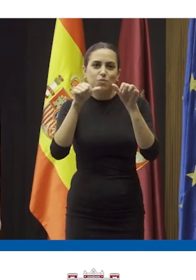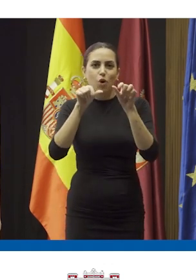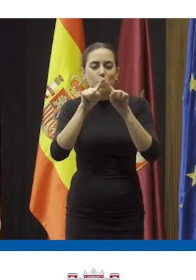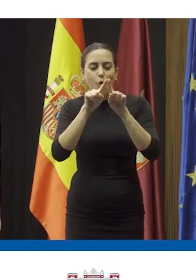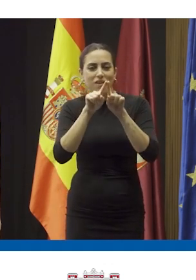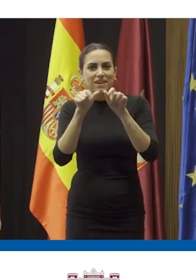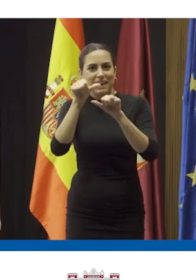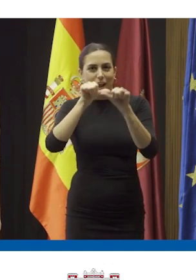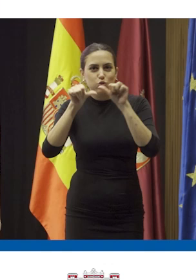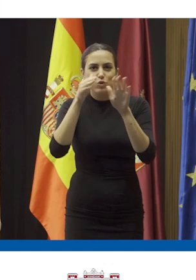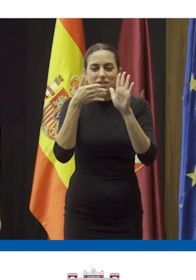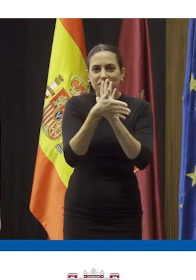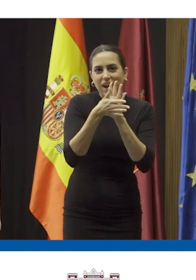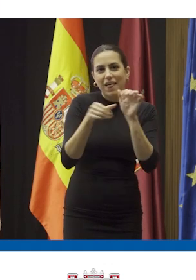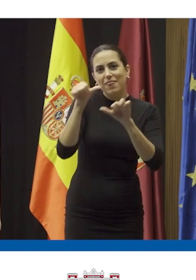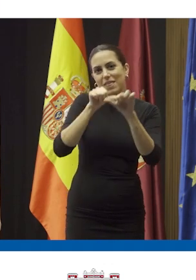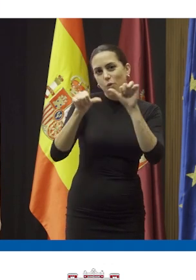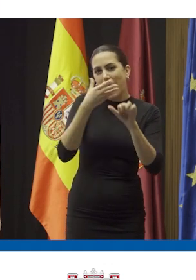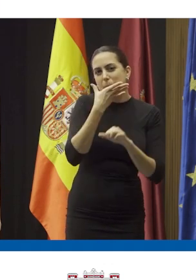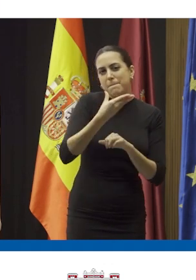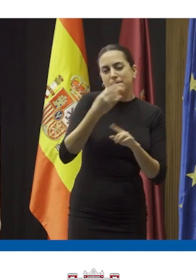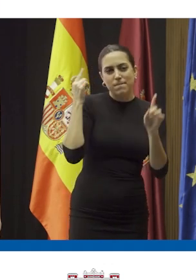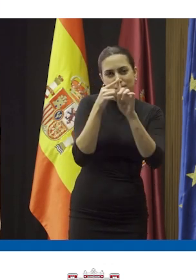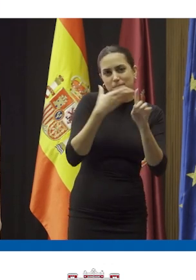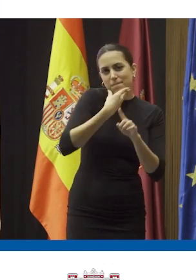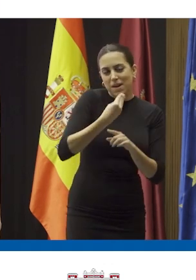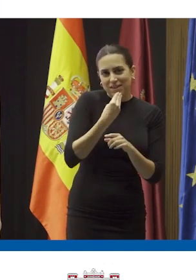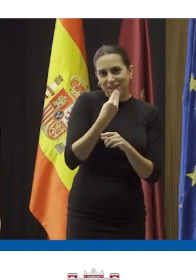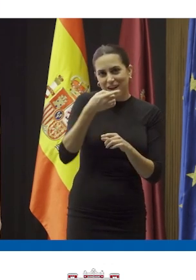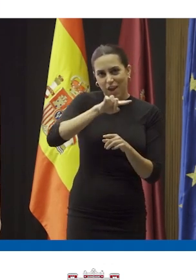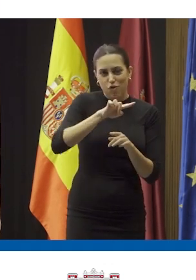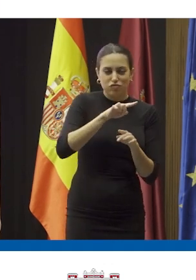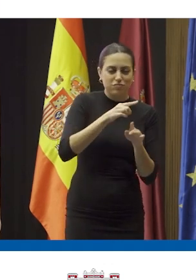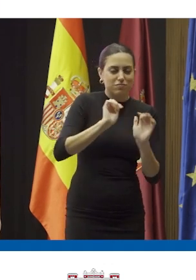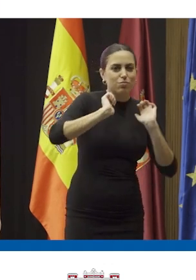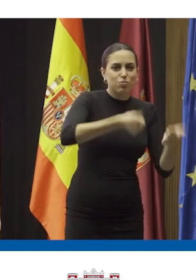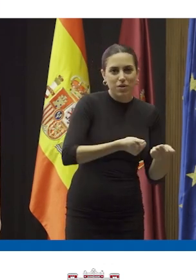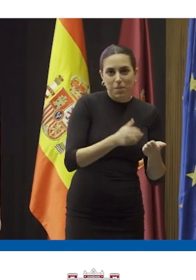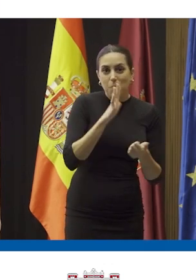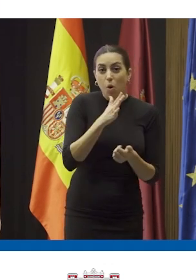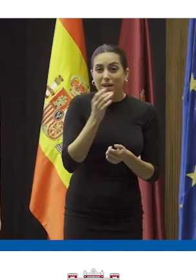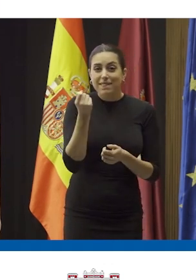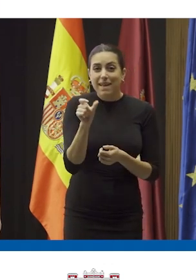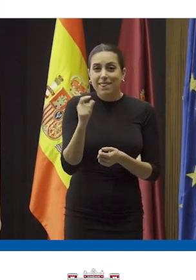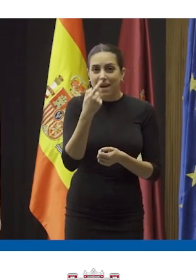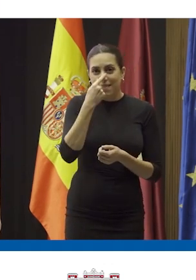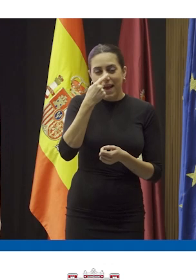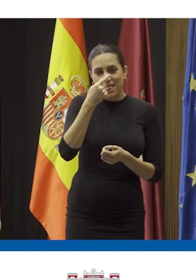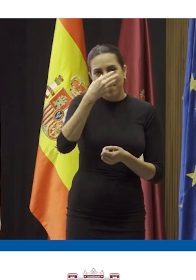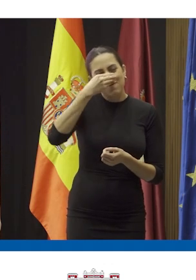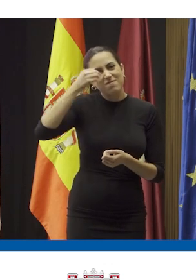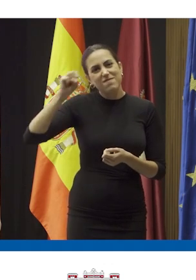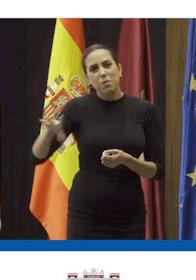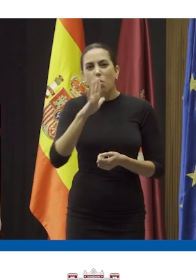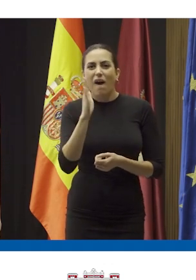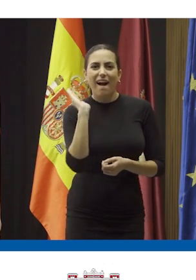cirugía plástica de prácticamente el presente nuestro contemporáneo, porque era frecuente la amputación de la nariz como castigo